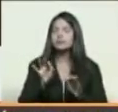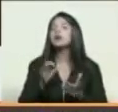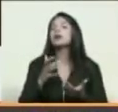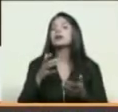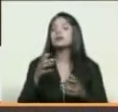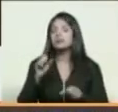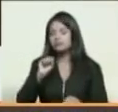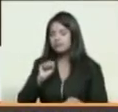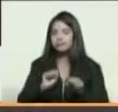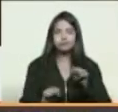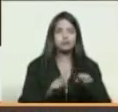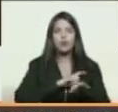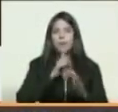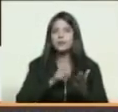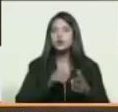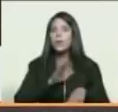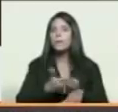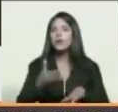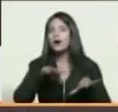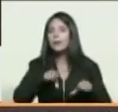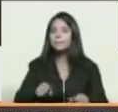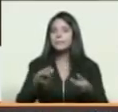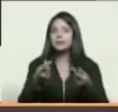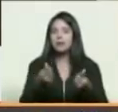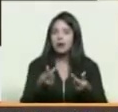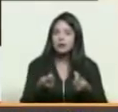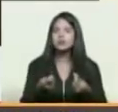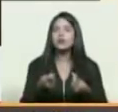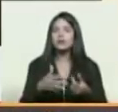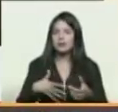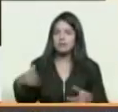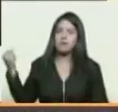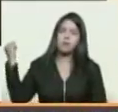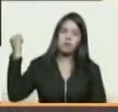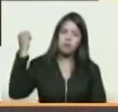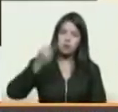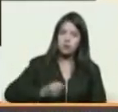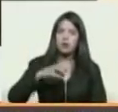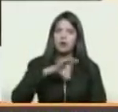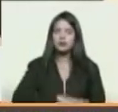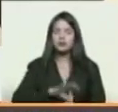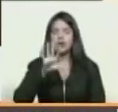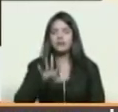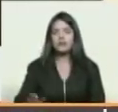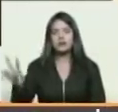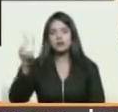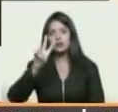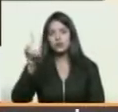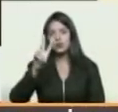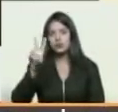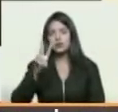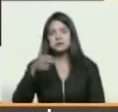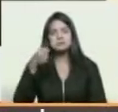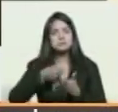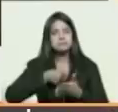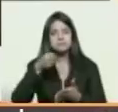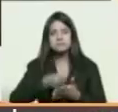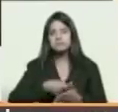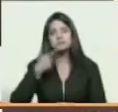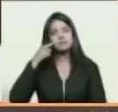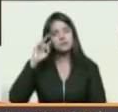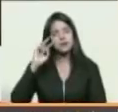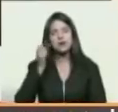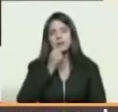vamos a defender contra el capitalismo salvaje que se quiere imponer en la sociedad venezolana a fuerza de